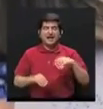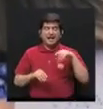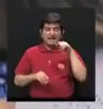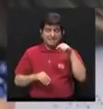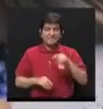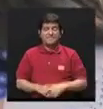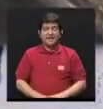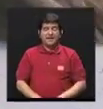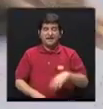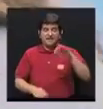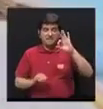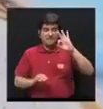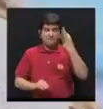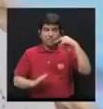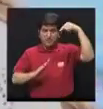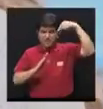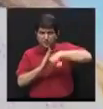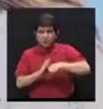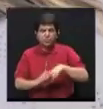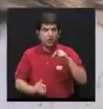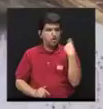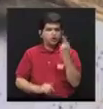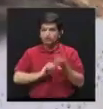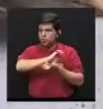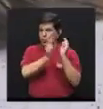pero mucho más allá.